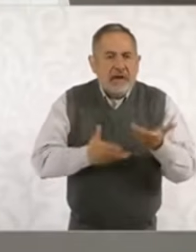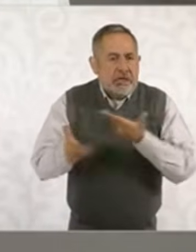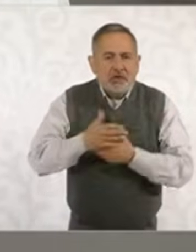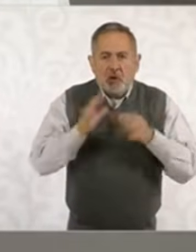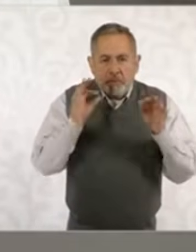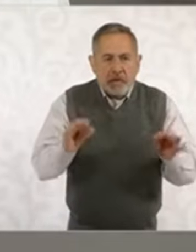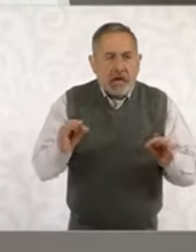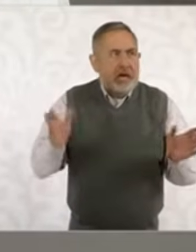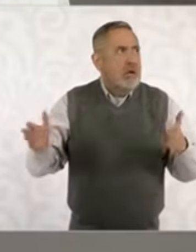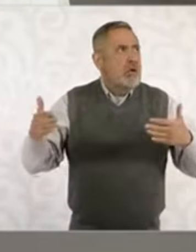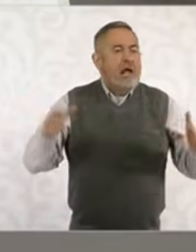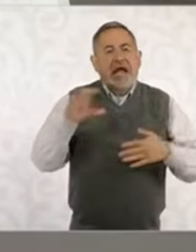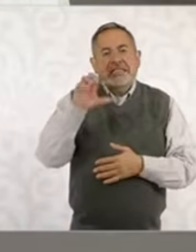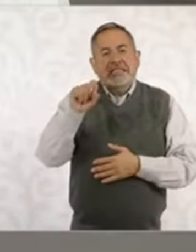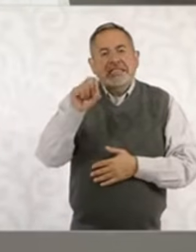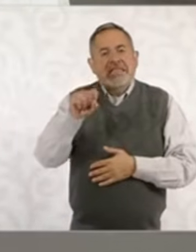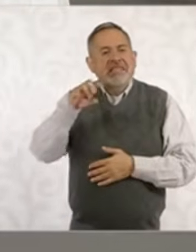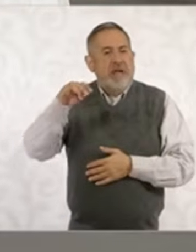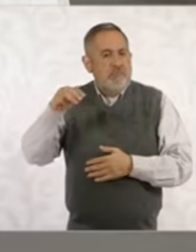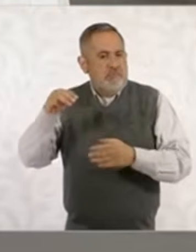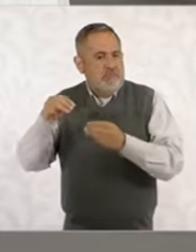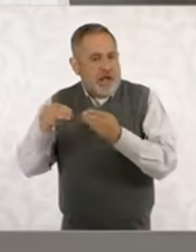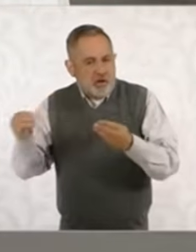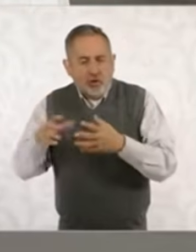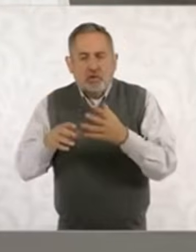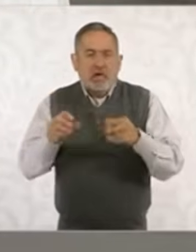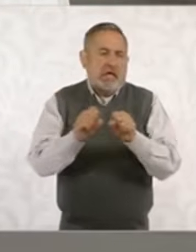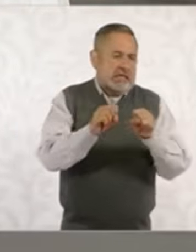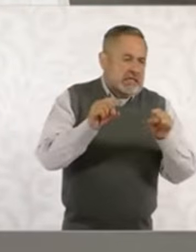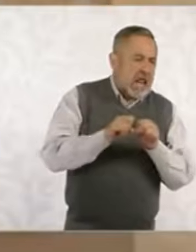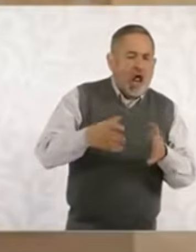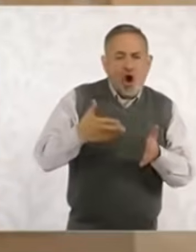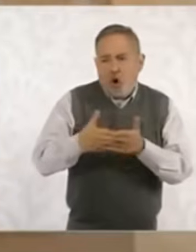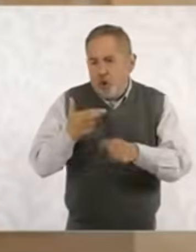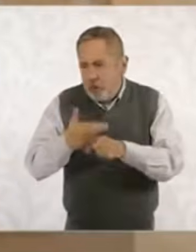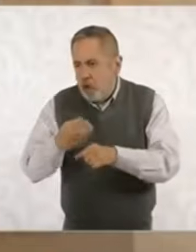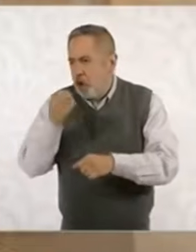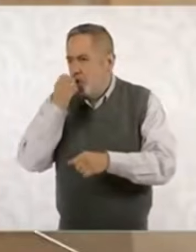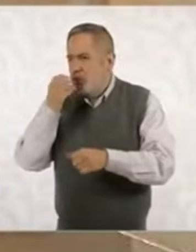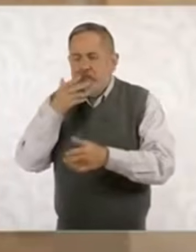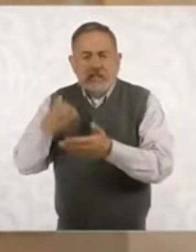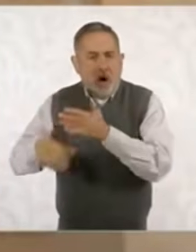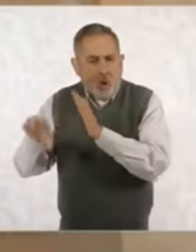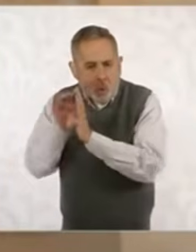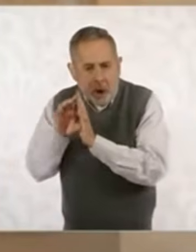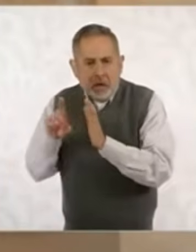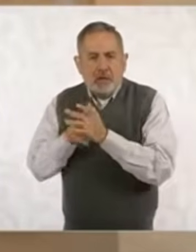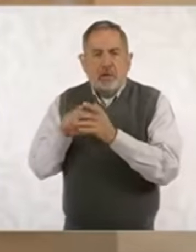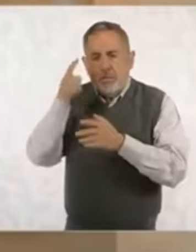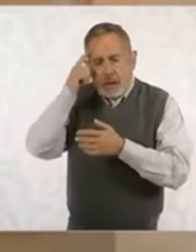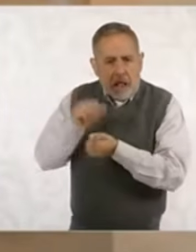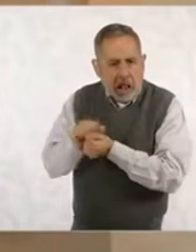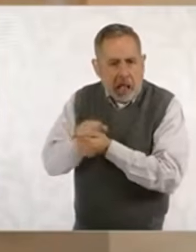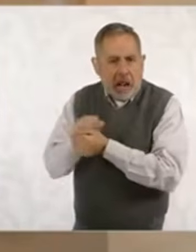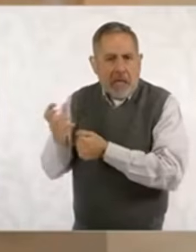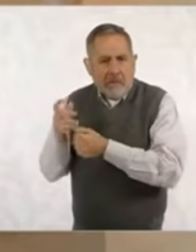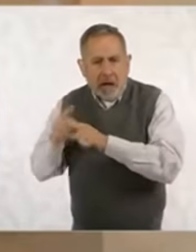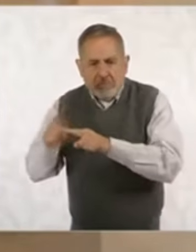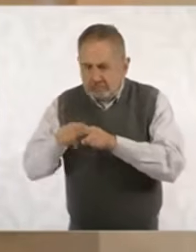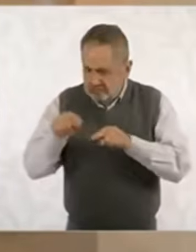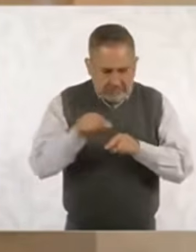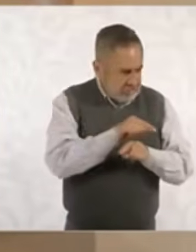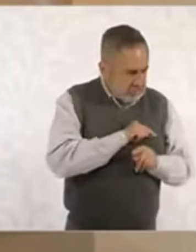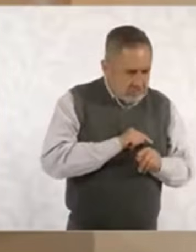60 metros, sala, comedor, cocina, baño completo, 2 recámaras, cuarto de servicio. Se